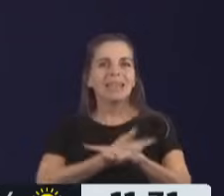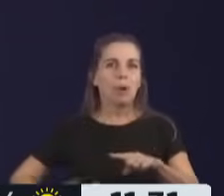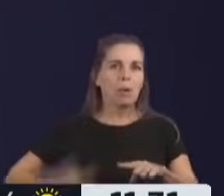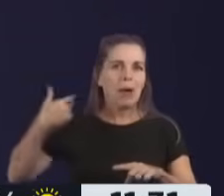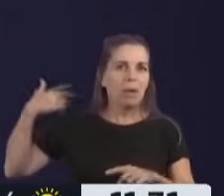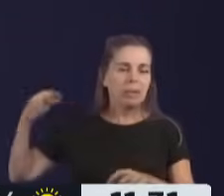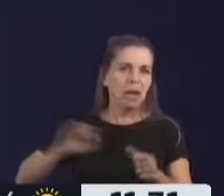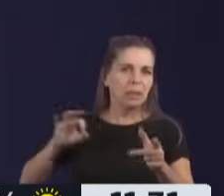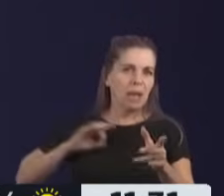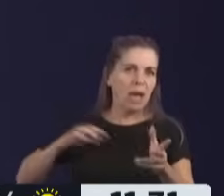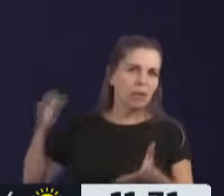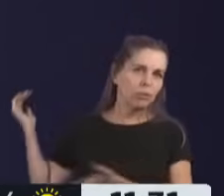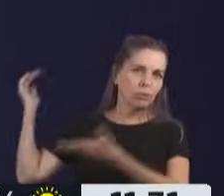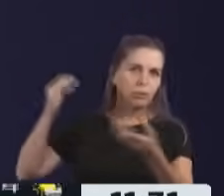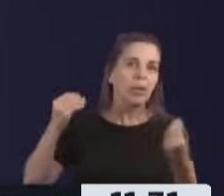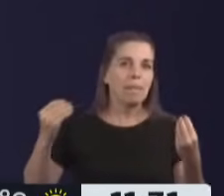desde hace muchísimo tiempo,